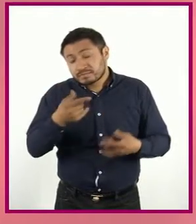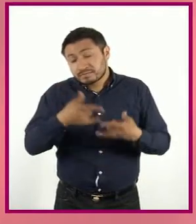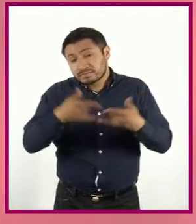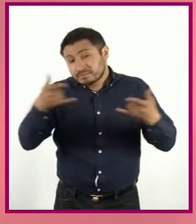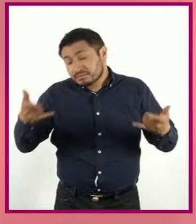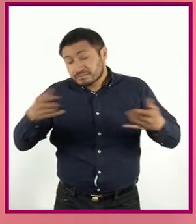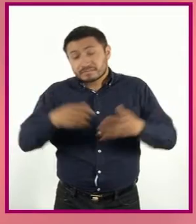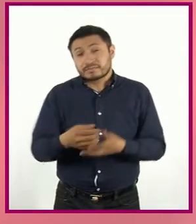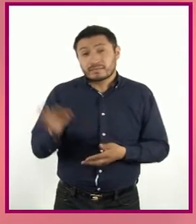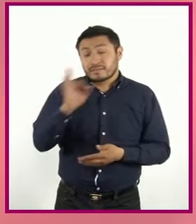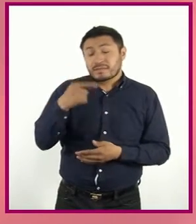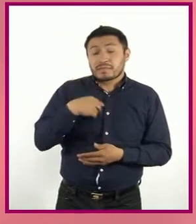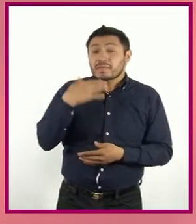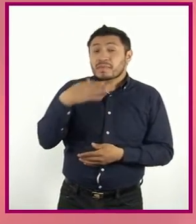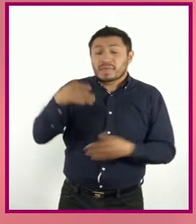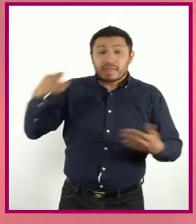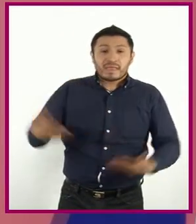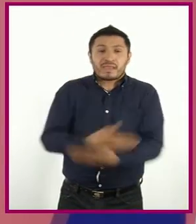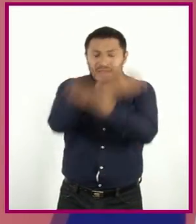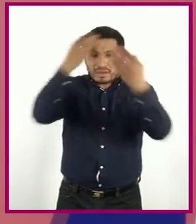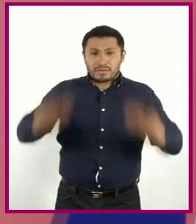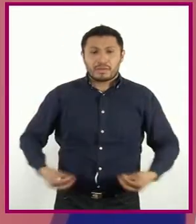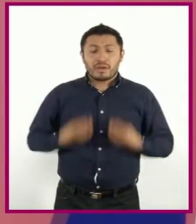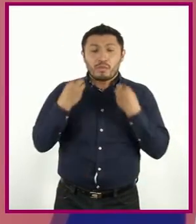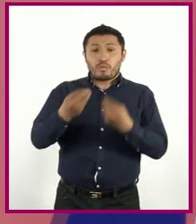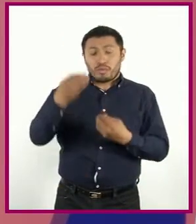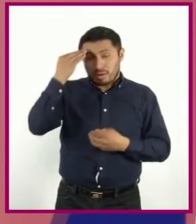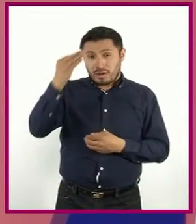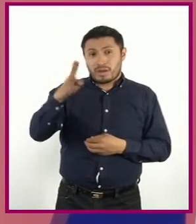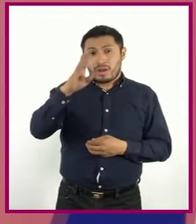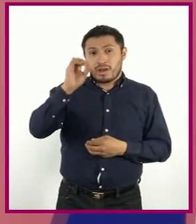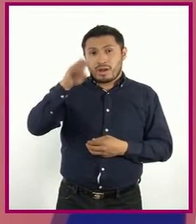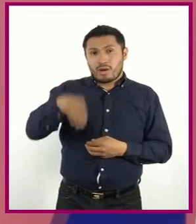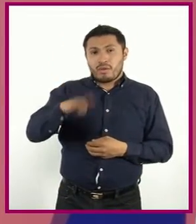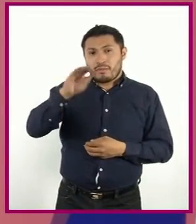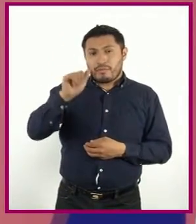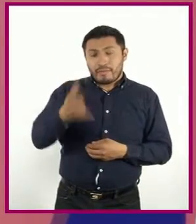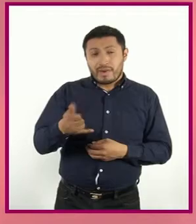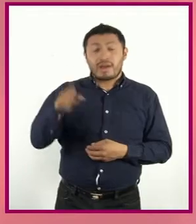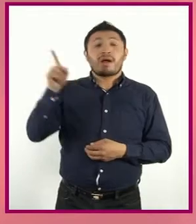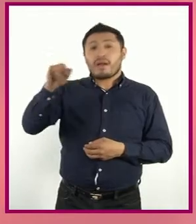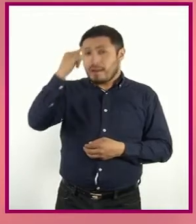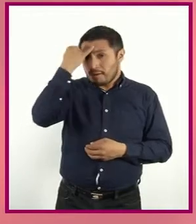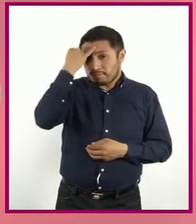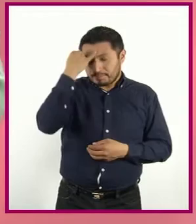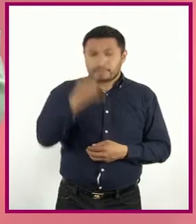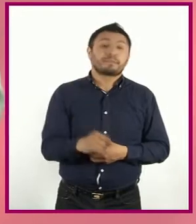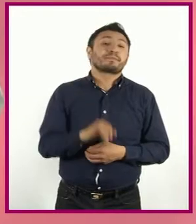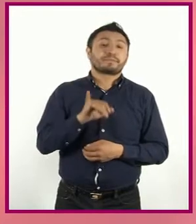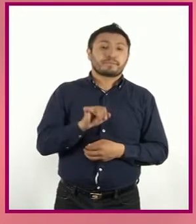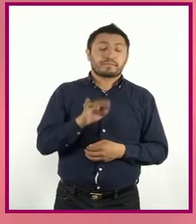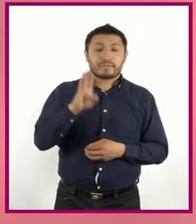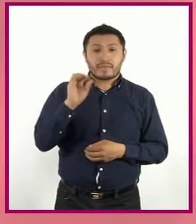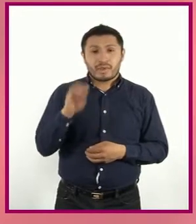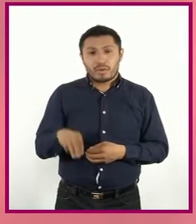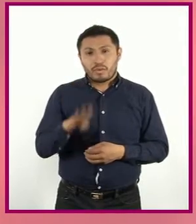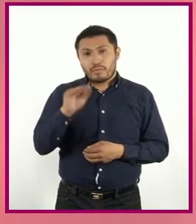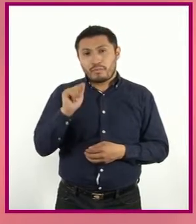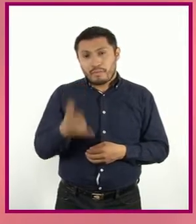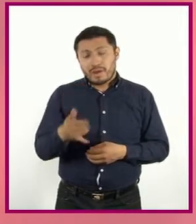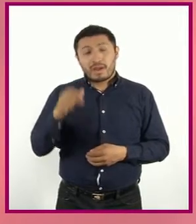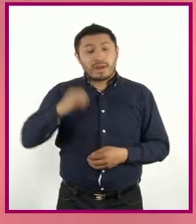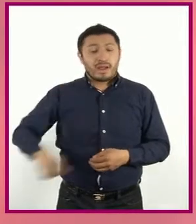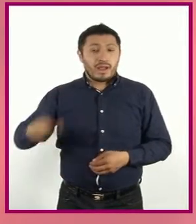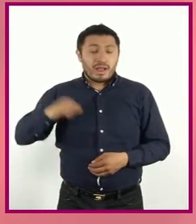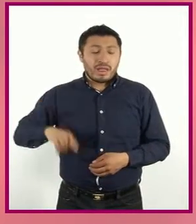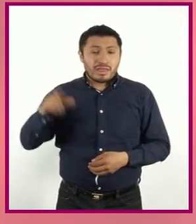lo correcto, él nació y vivió muchos años en Bombay, que está en la India. Así es, Bombay fue un antiguo